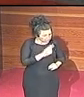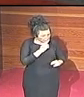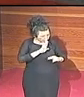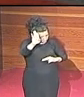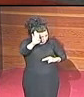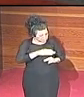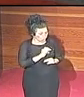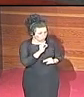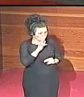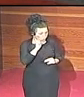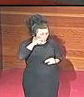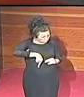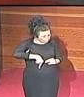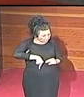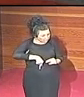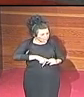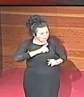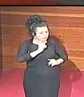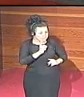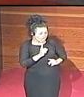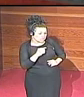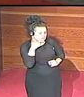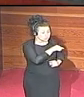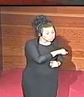para Rusia y la realidad se hará.